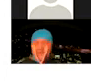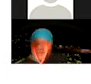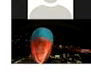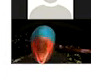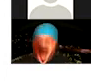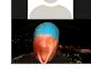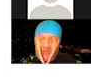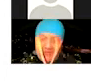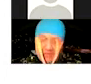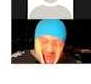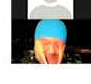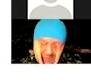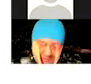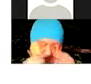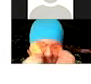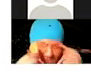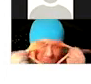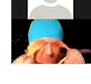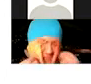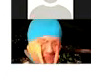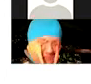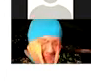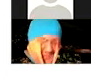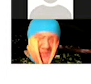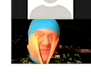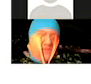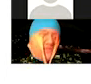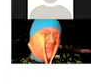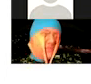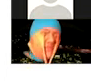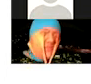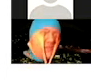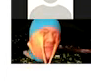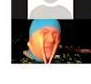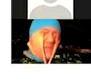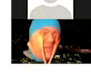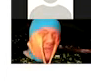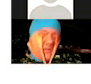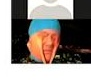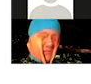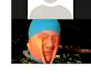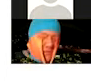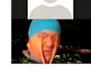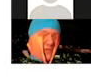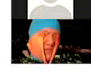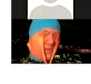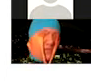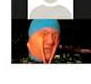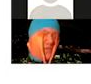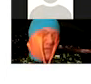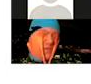Pero aquí no entiendo por qué, porque antes no había así, ¿no? No, ahora sí. Ahora te escucho